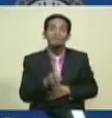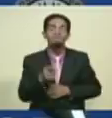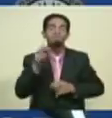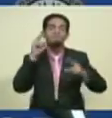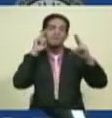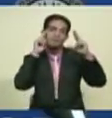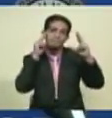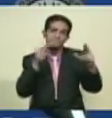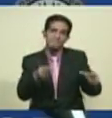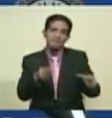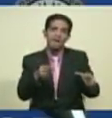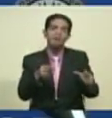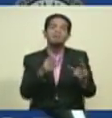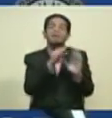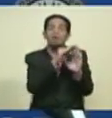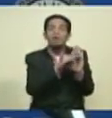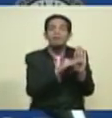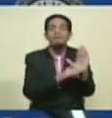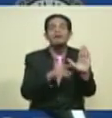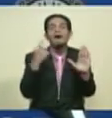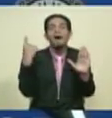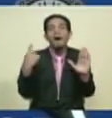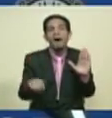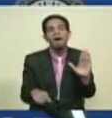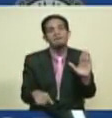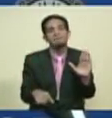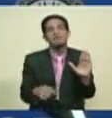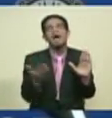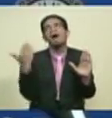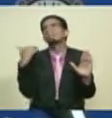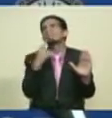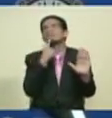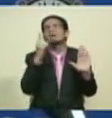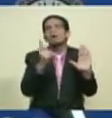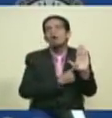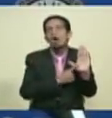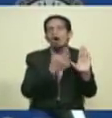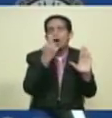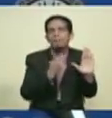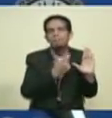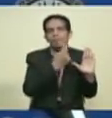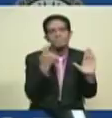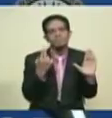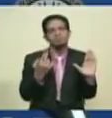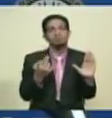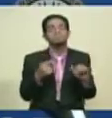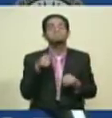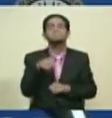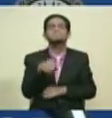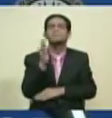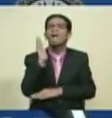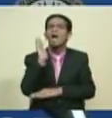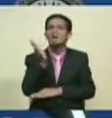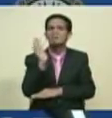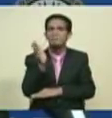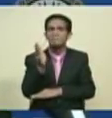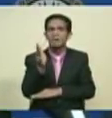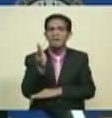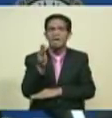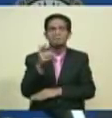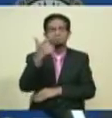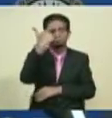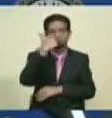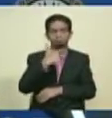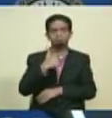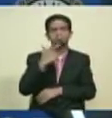las obligaciones con las cuales nos hemos comprometido desde un principio. En esta asamblea, bueno, fuimos testigos.